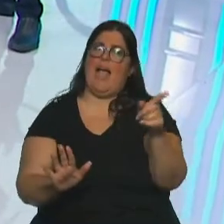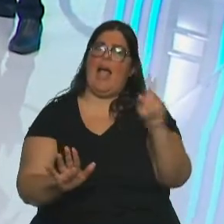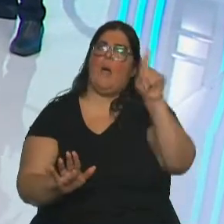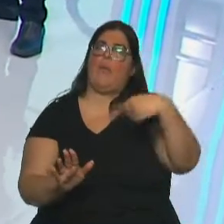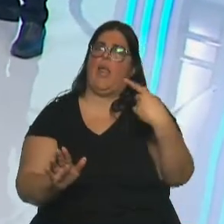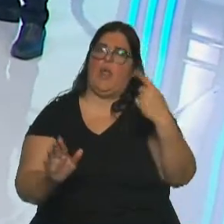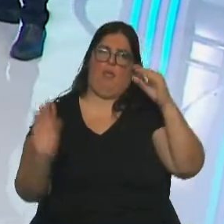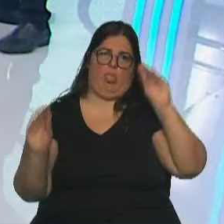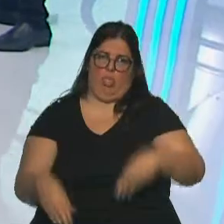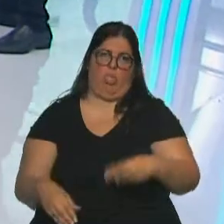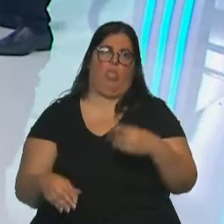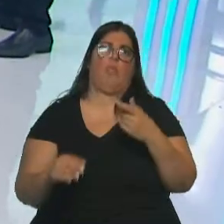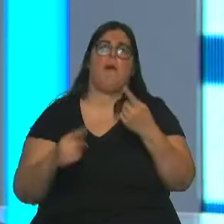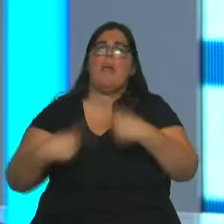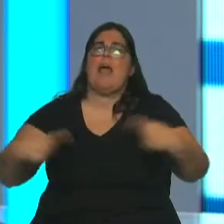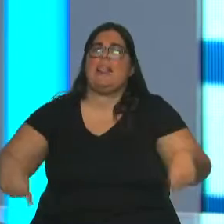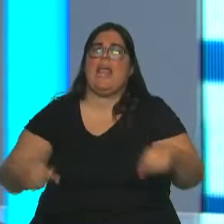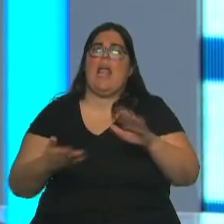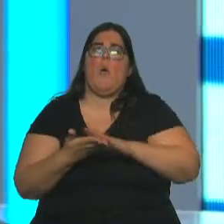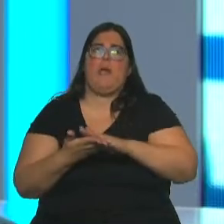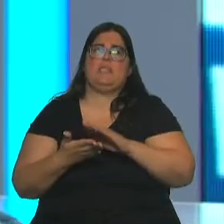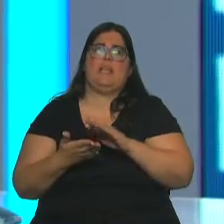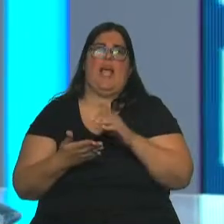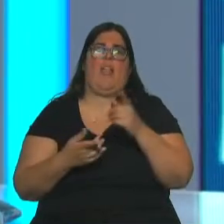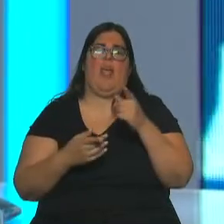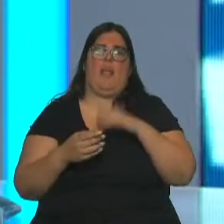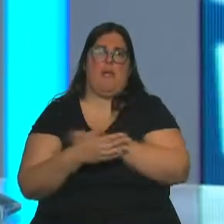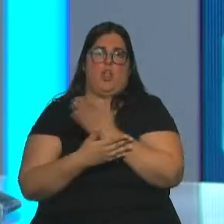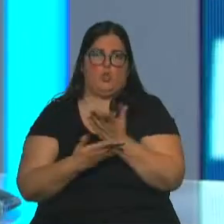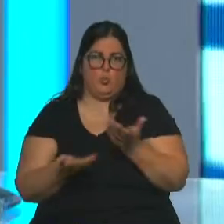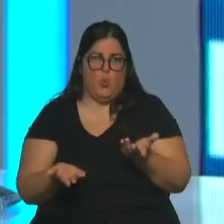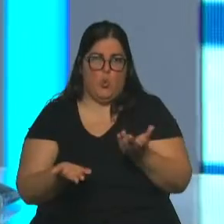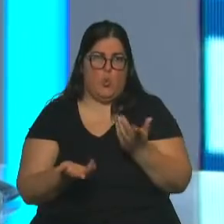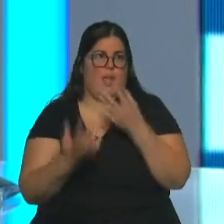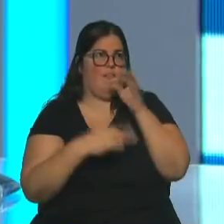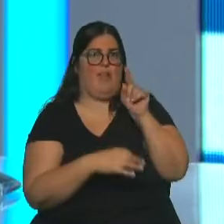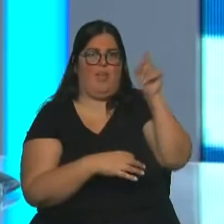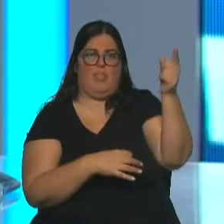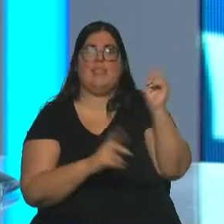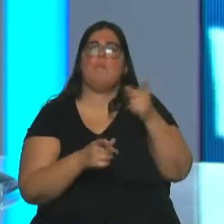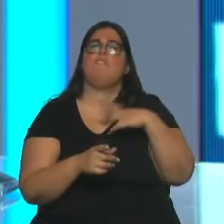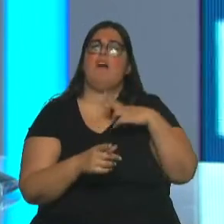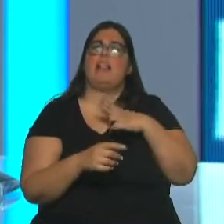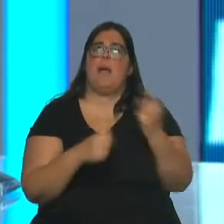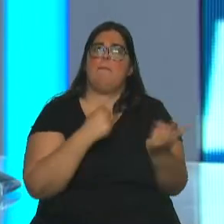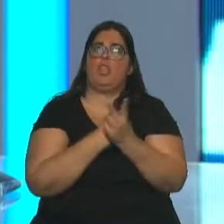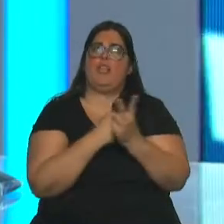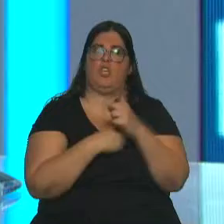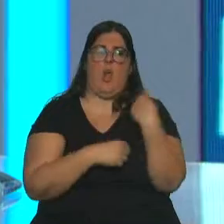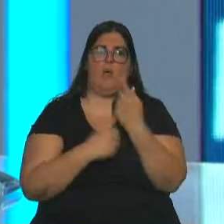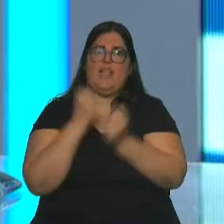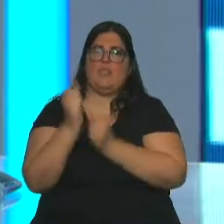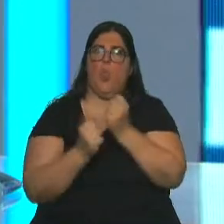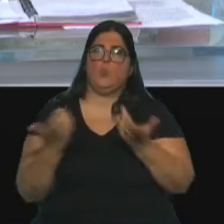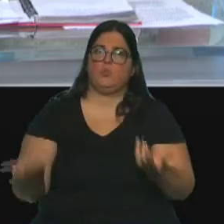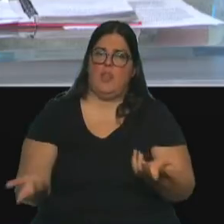perjuicio para las materias primas que ingresen del Mercosur y además hay una falta de protección a nuestras industrias, porque